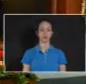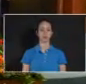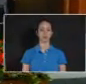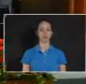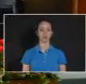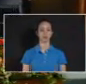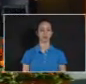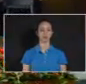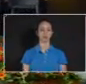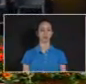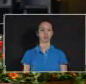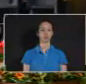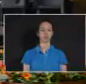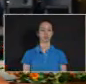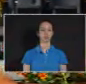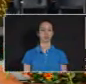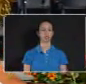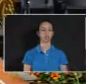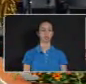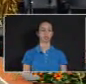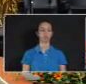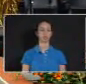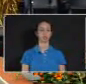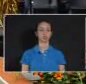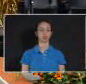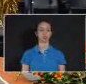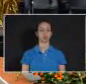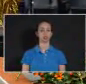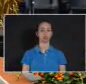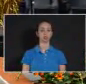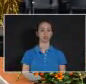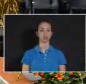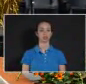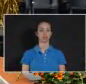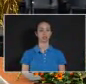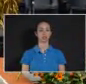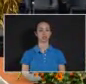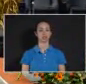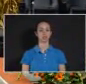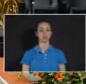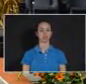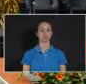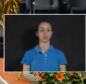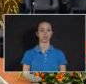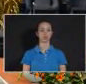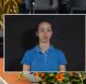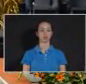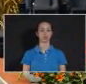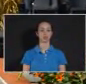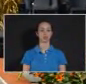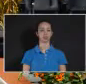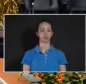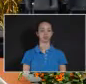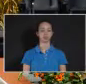Si fue solo su cara, pudo haber sido una parálisis. No, la de él, ¿ah? No, pues sí, la de él.